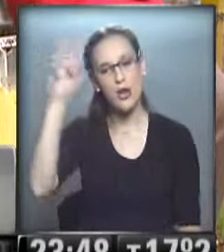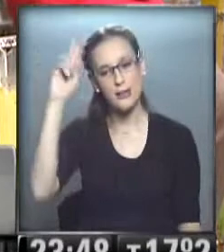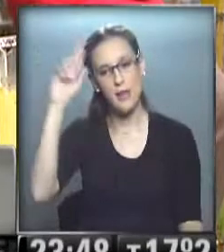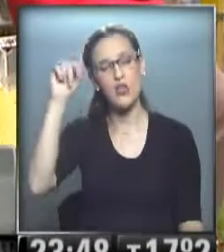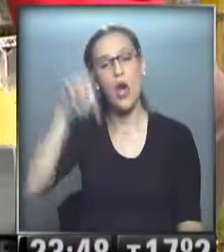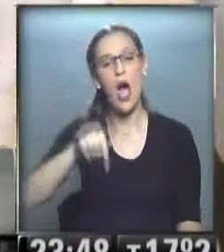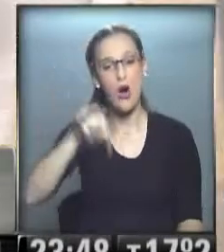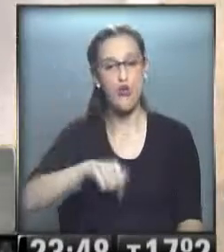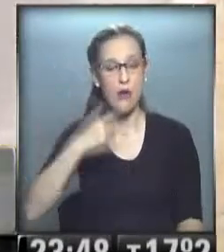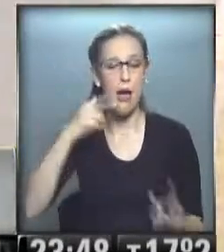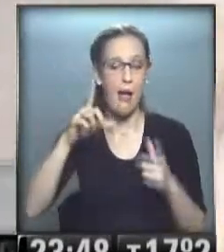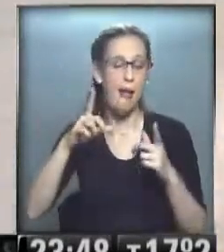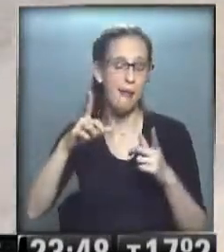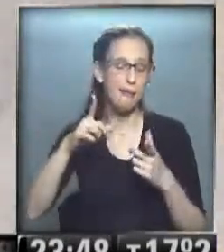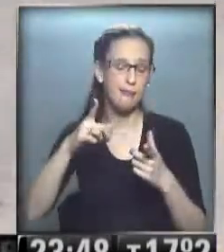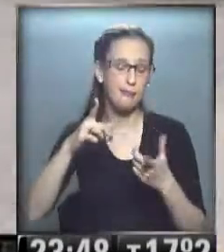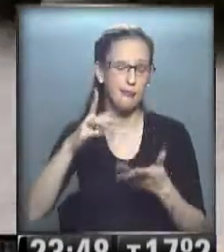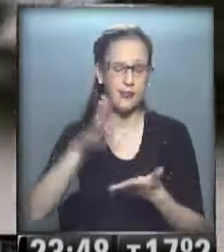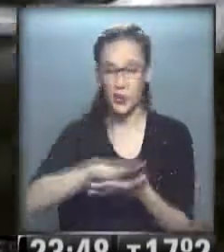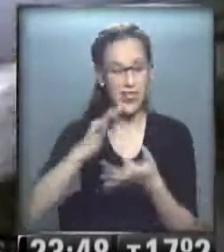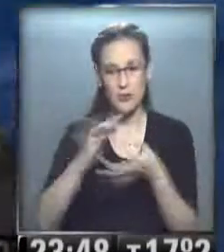democracia, en este caso accionar policial.